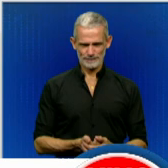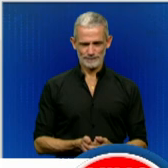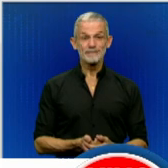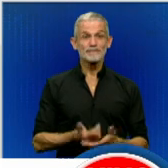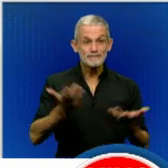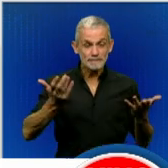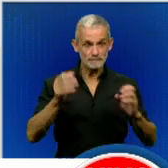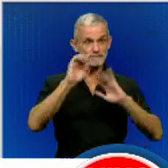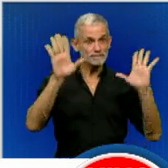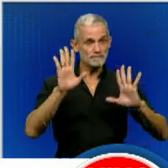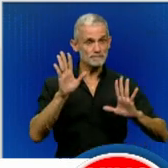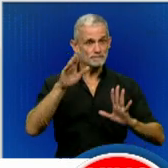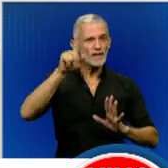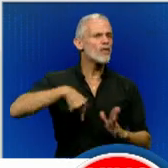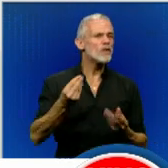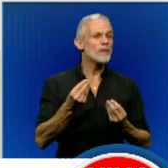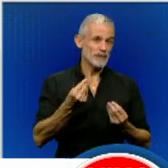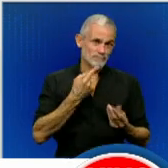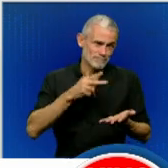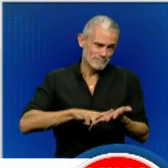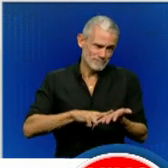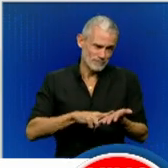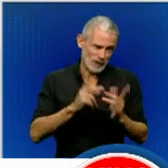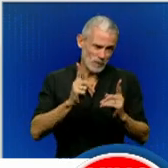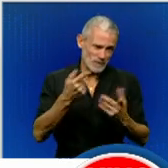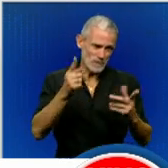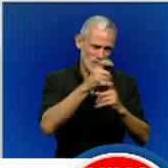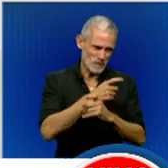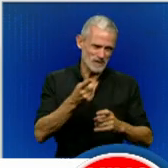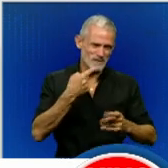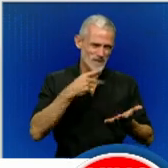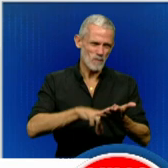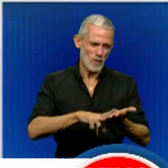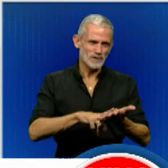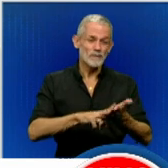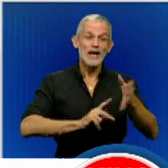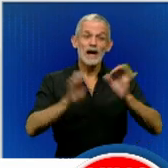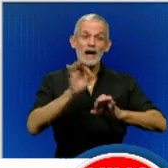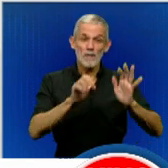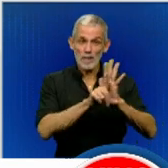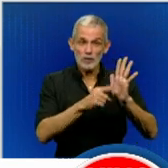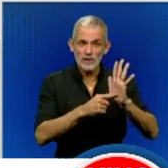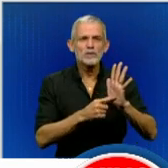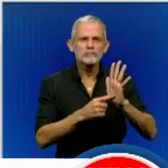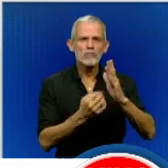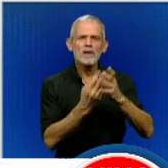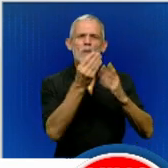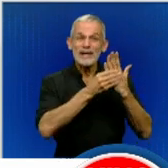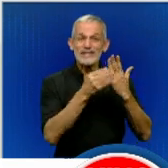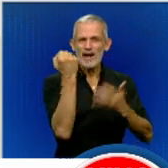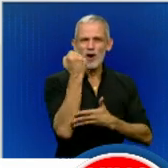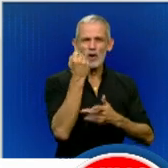está claro que el origen es de orden fiscal está claro que este es el proyecto que creó economía para venir a